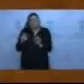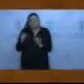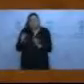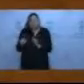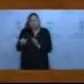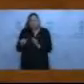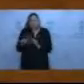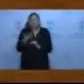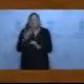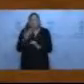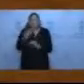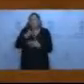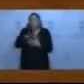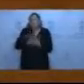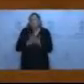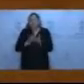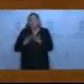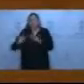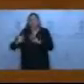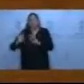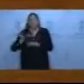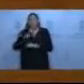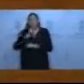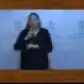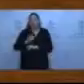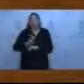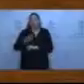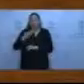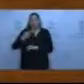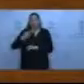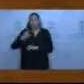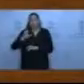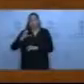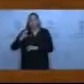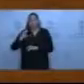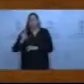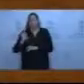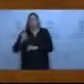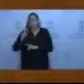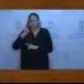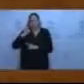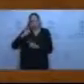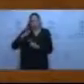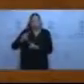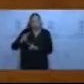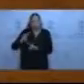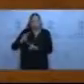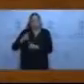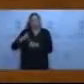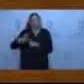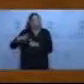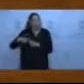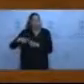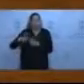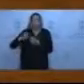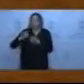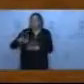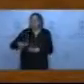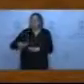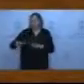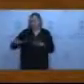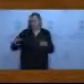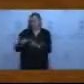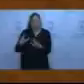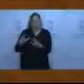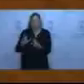una parte específica que es la Fundación Barredo, donde se señalan unas irregularidades graves o muy graves, desde mi punto